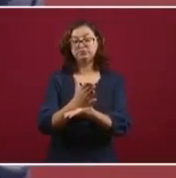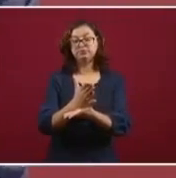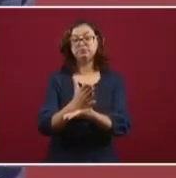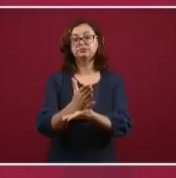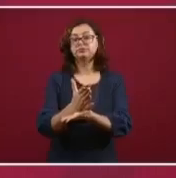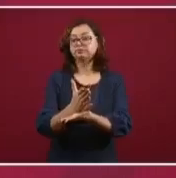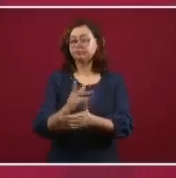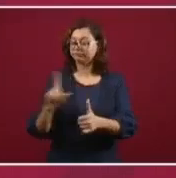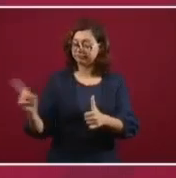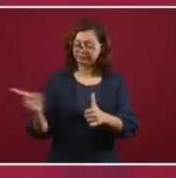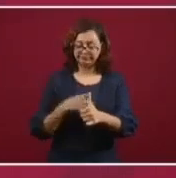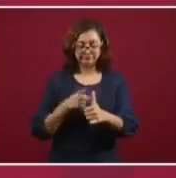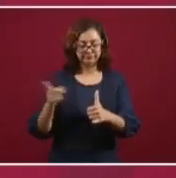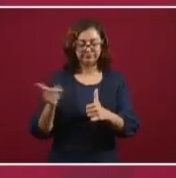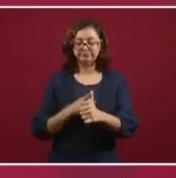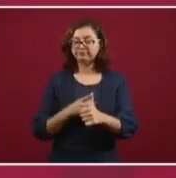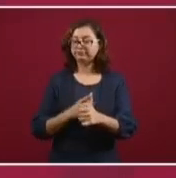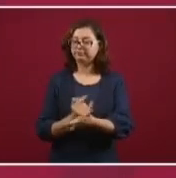lo primero es